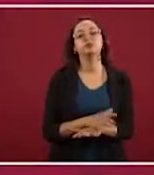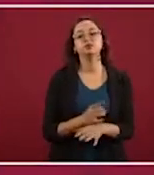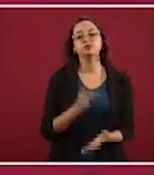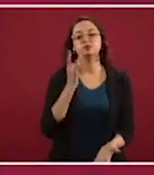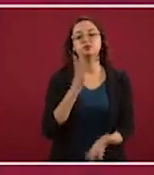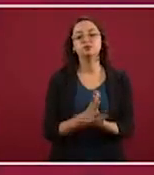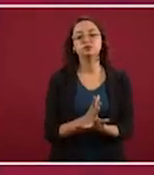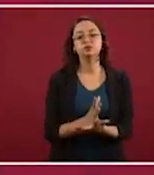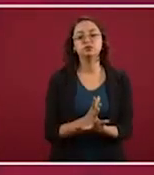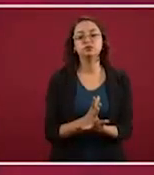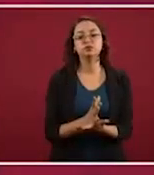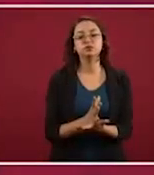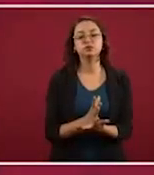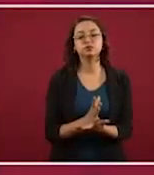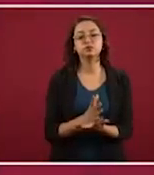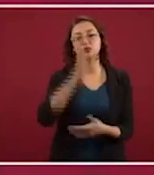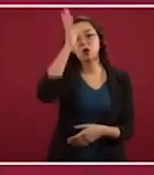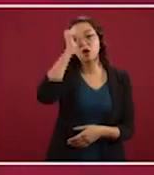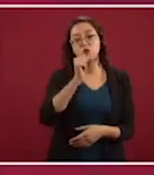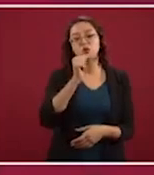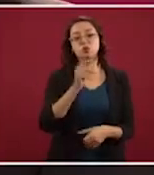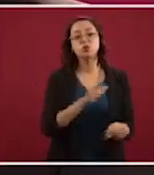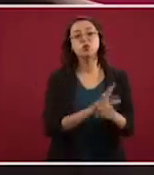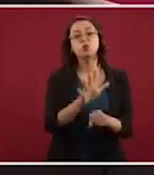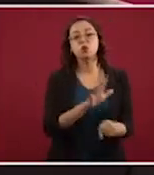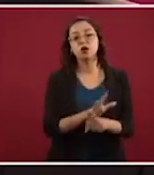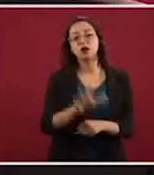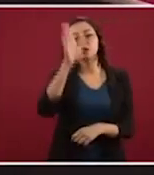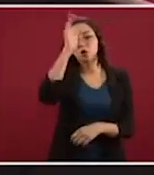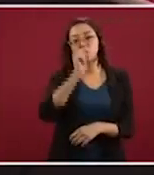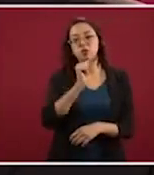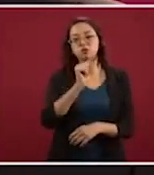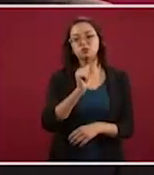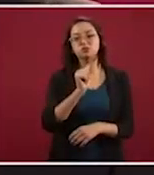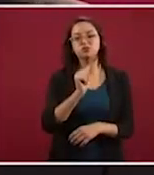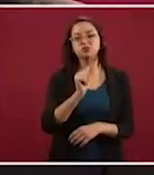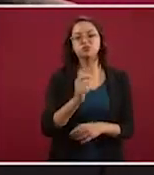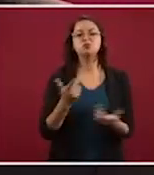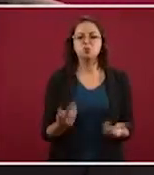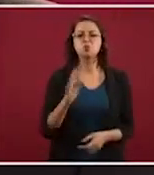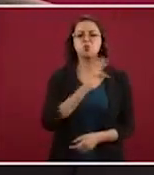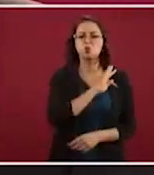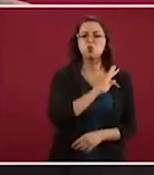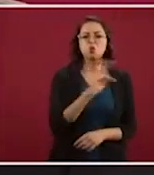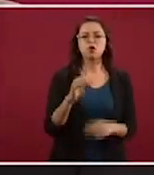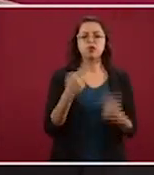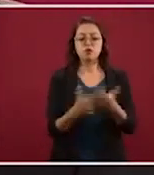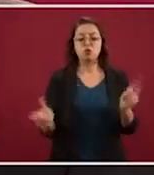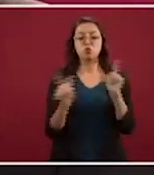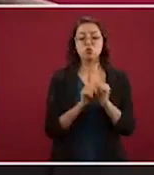llegó al acuerdo inicial de que haya paneles, es